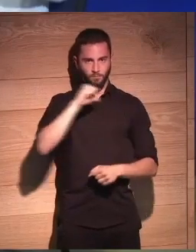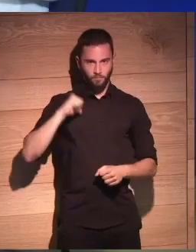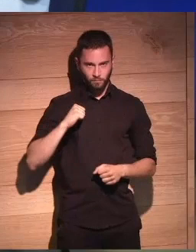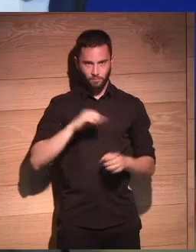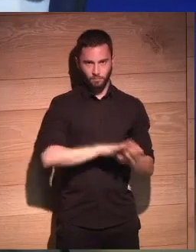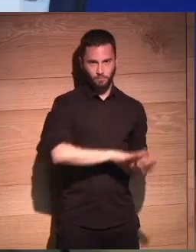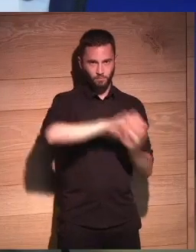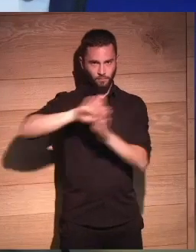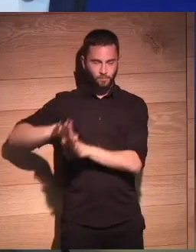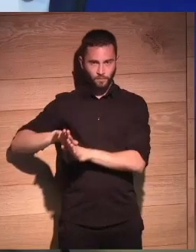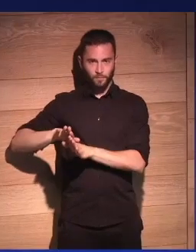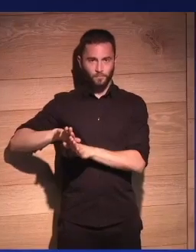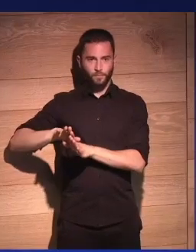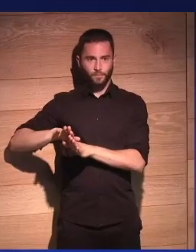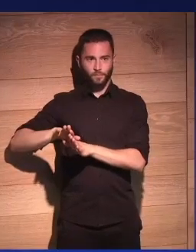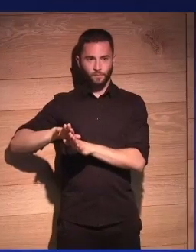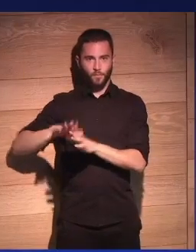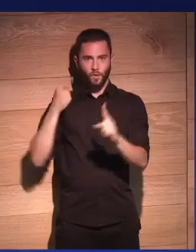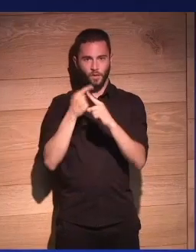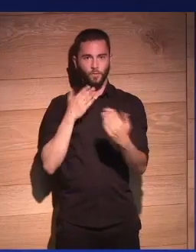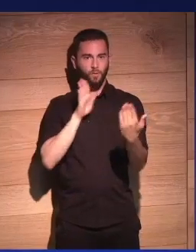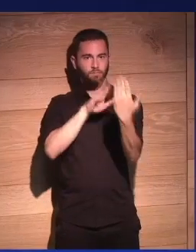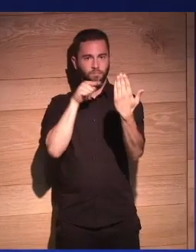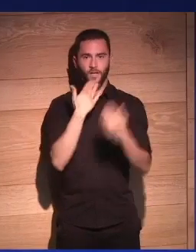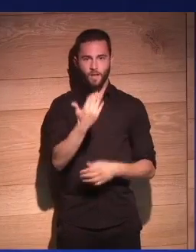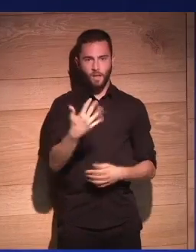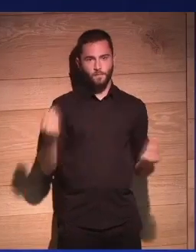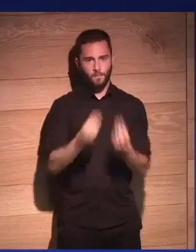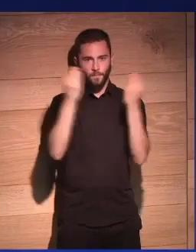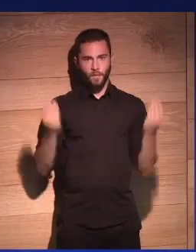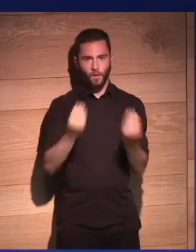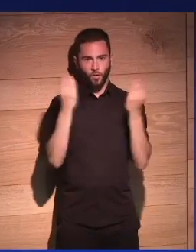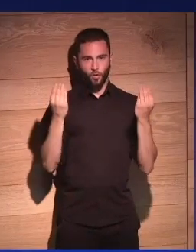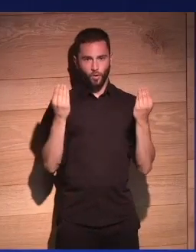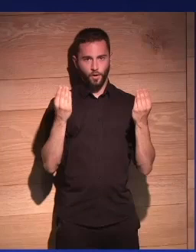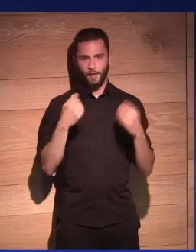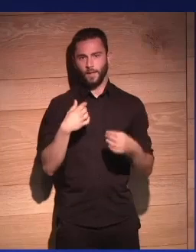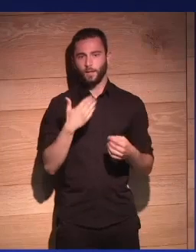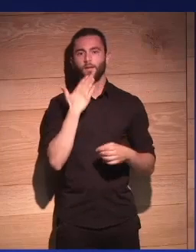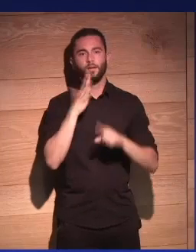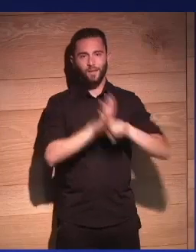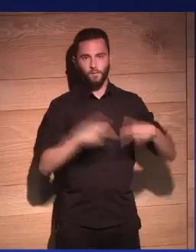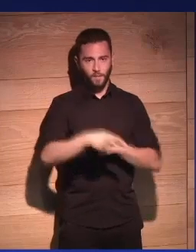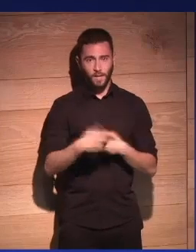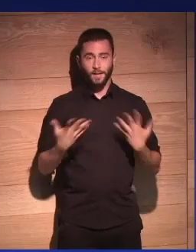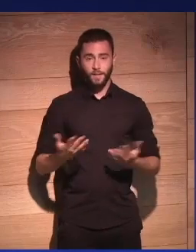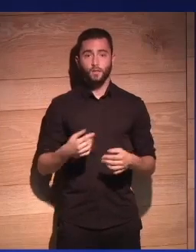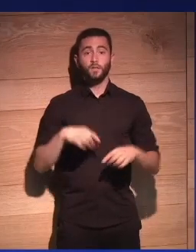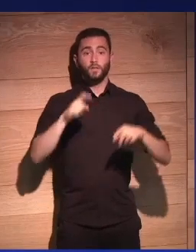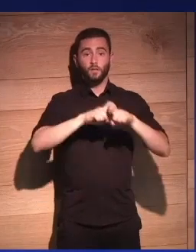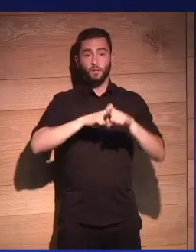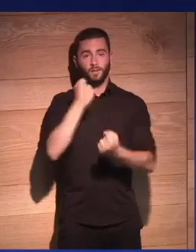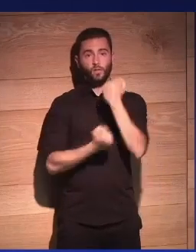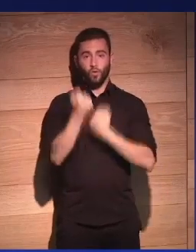como persona para encarar tu vejez mejor, ¿no?, y no caer en el edadismo, es obvio que las condiciones